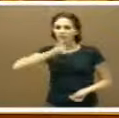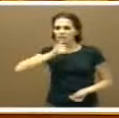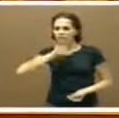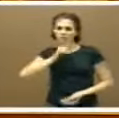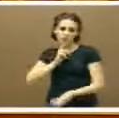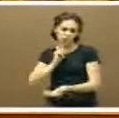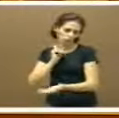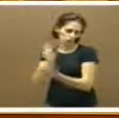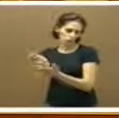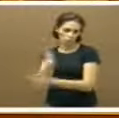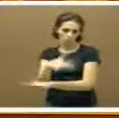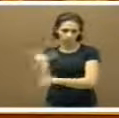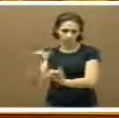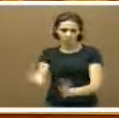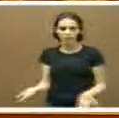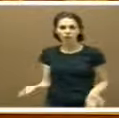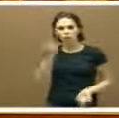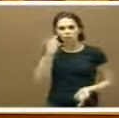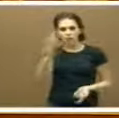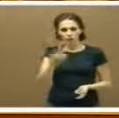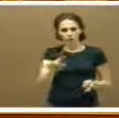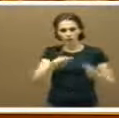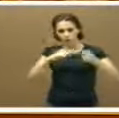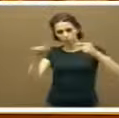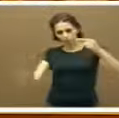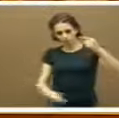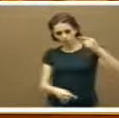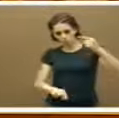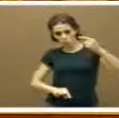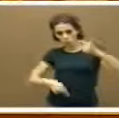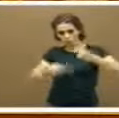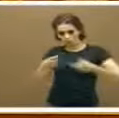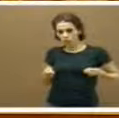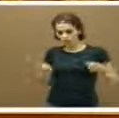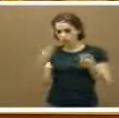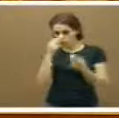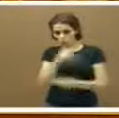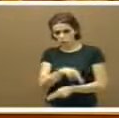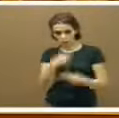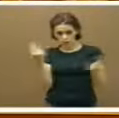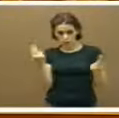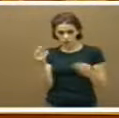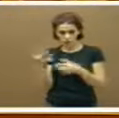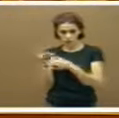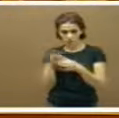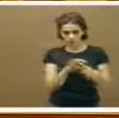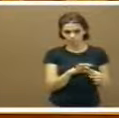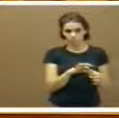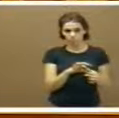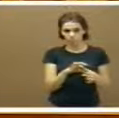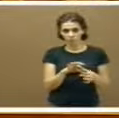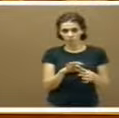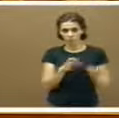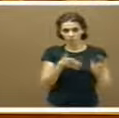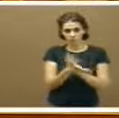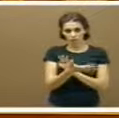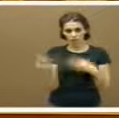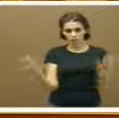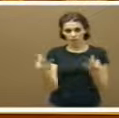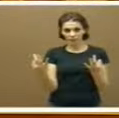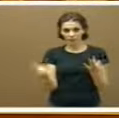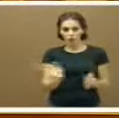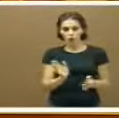Claro que esta reducción del déficit público, este control del gasto público, señor consejero, no va aparejado con el abandono